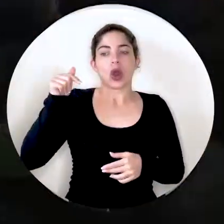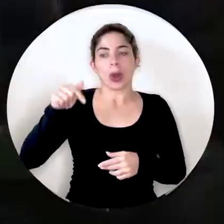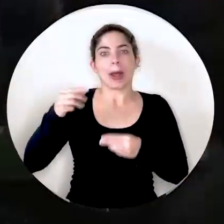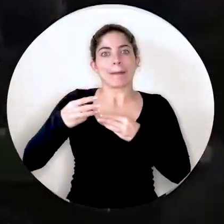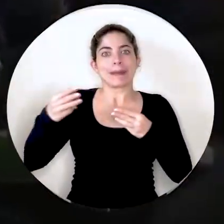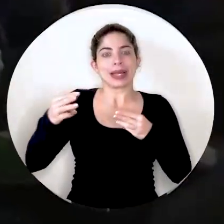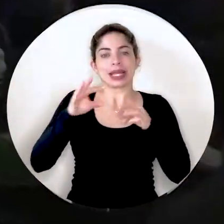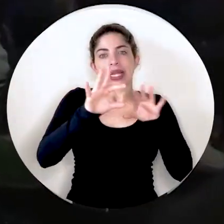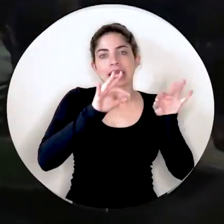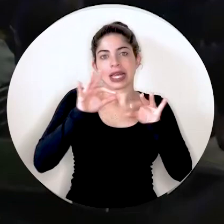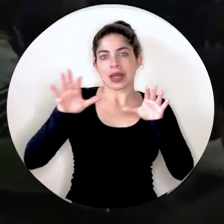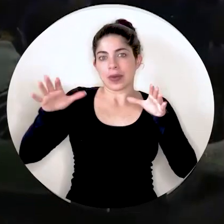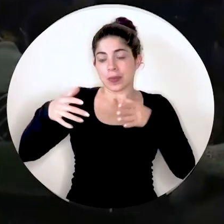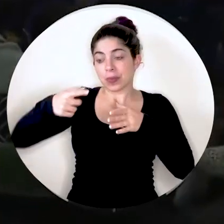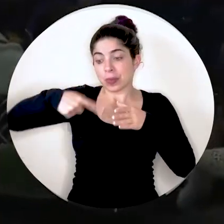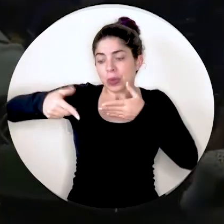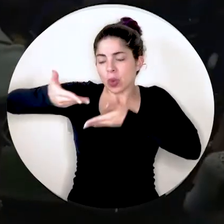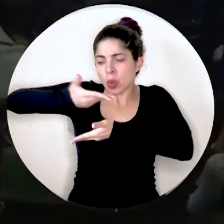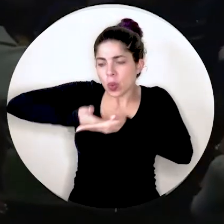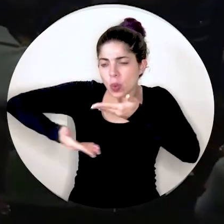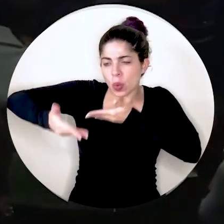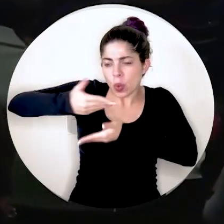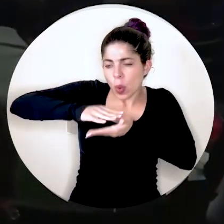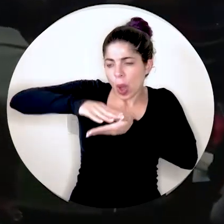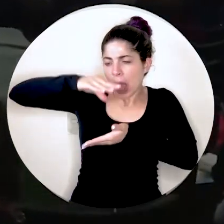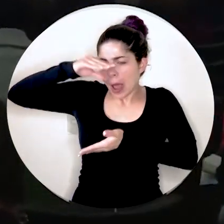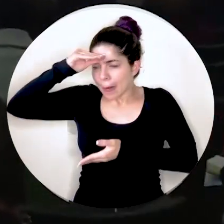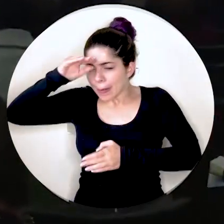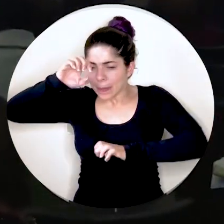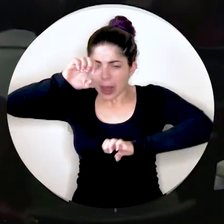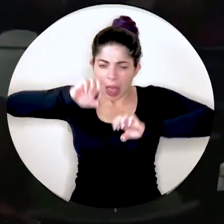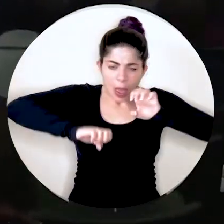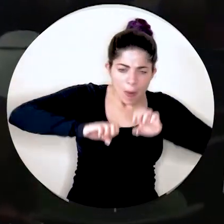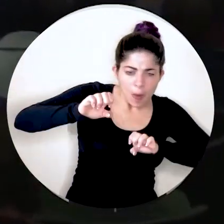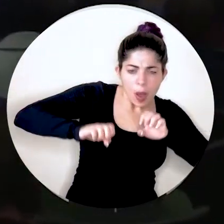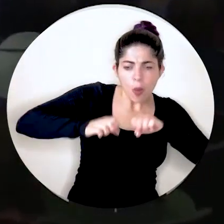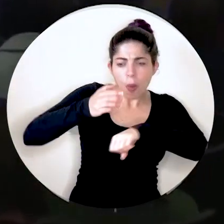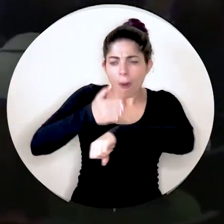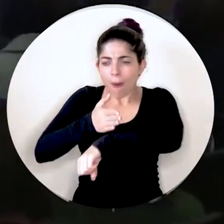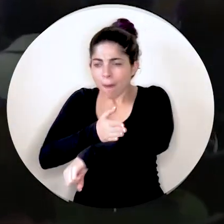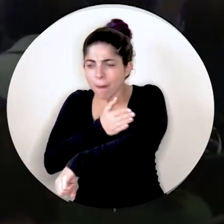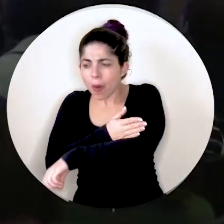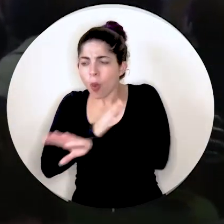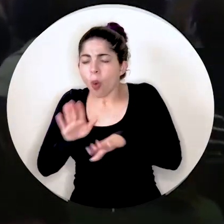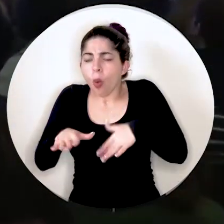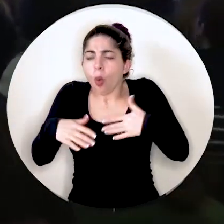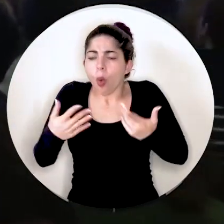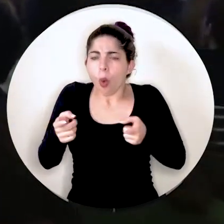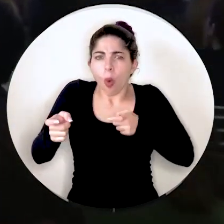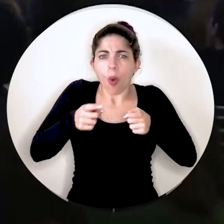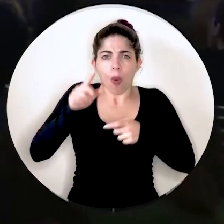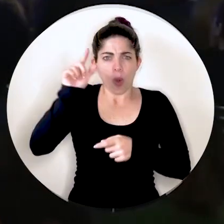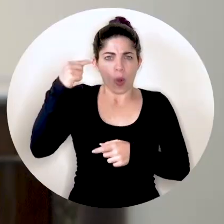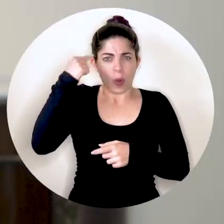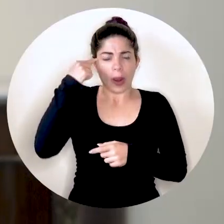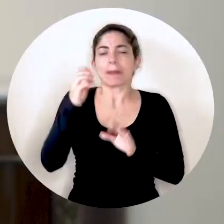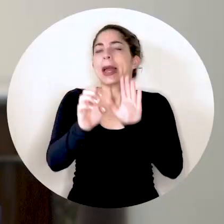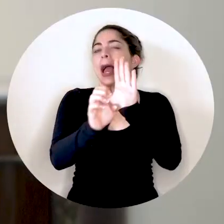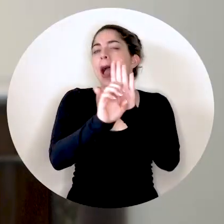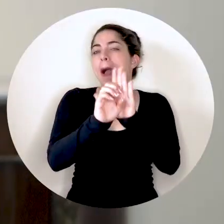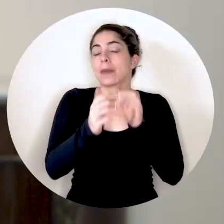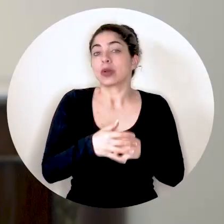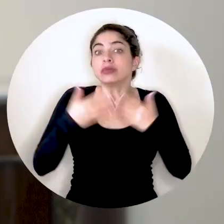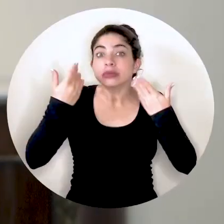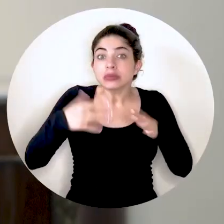materia. Entre ellos van aprendiendo, van evaluando y van mejorando la manera en que gobiernan. Por